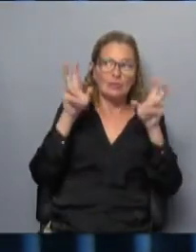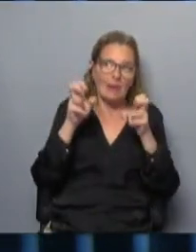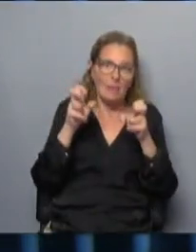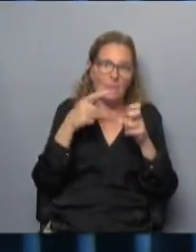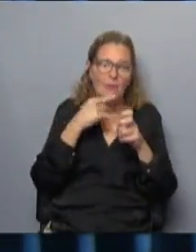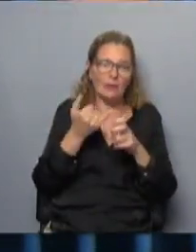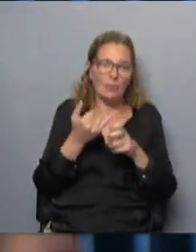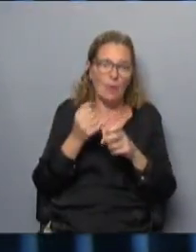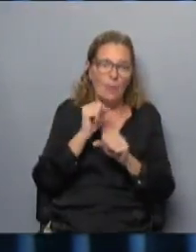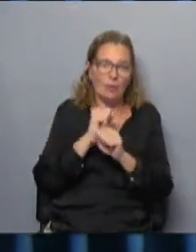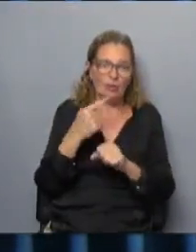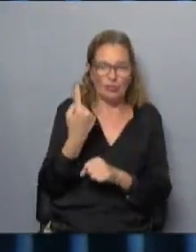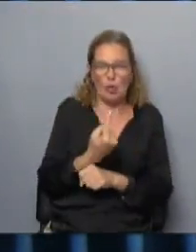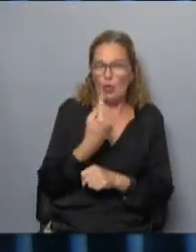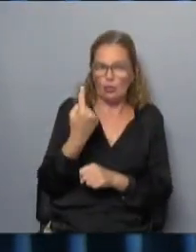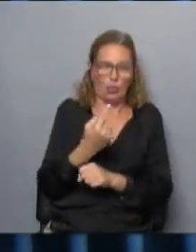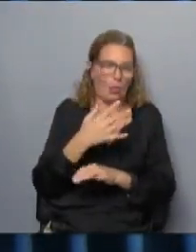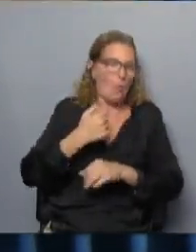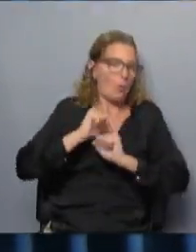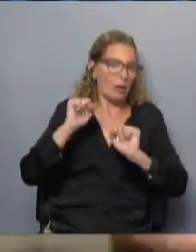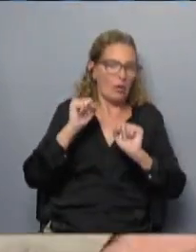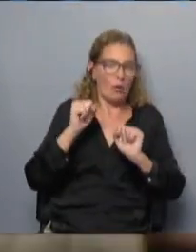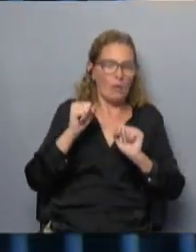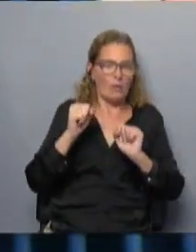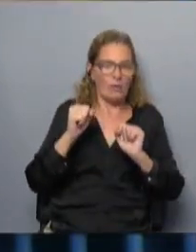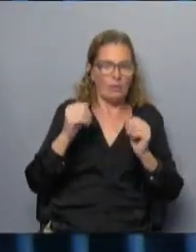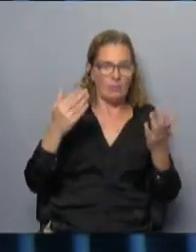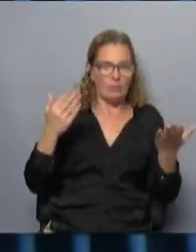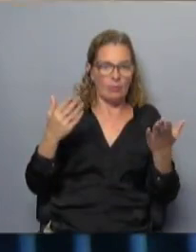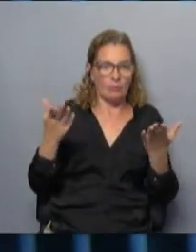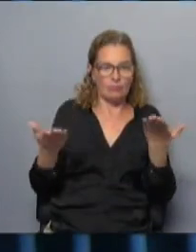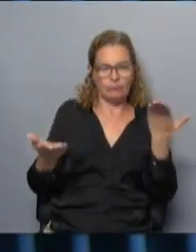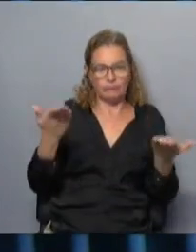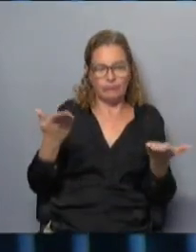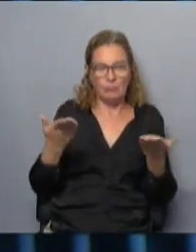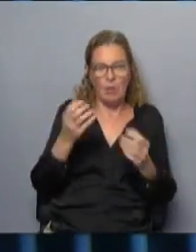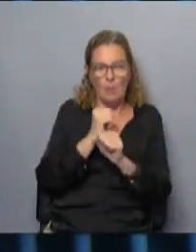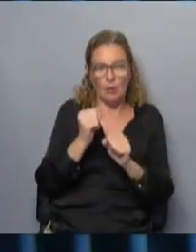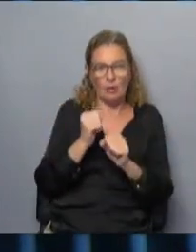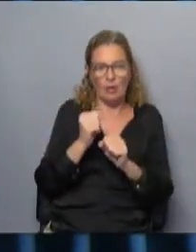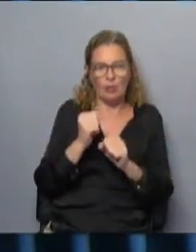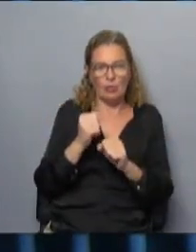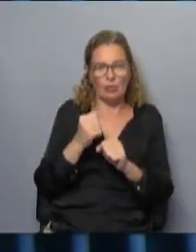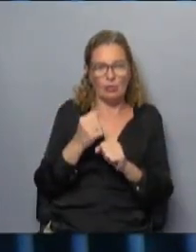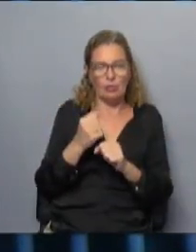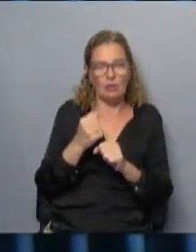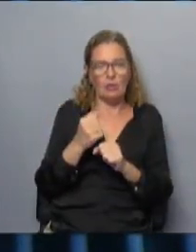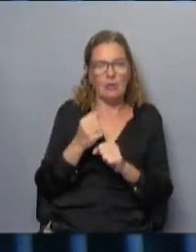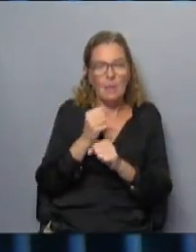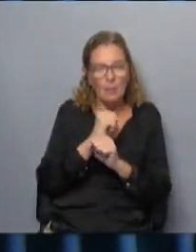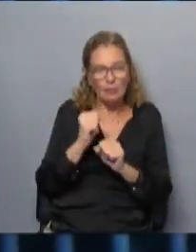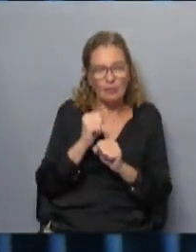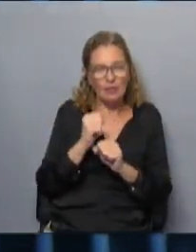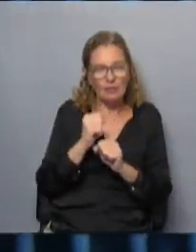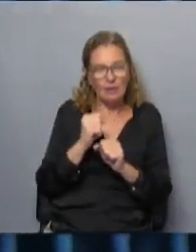este poder todos sólo estoy entre los liberales y los los estatistas si quieres es posible